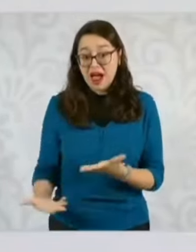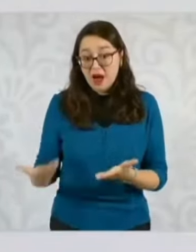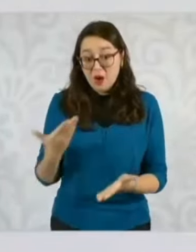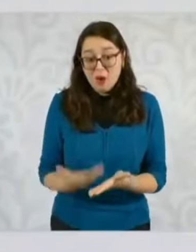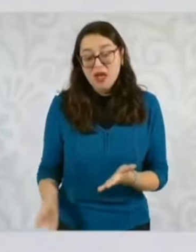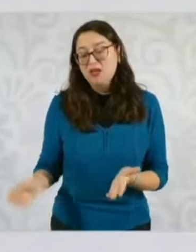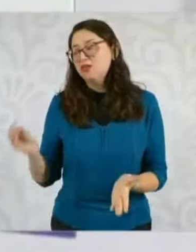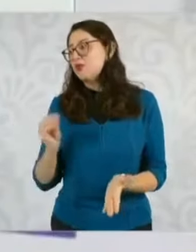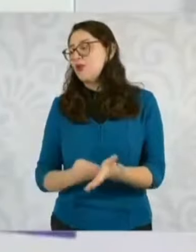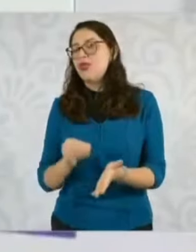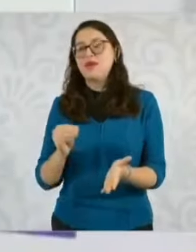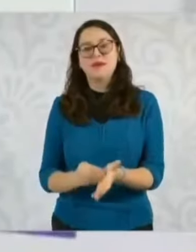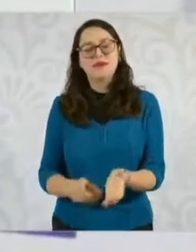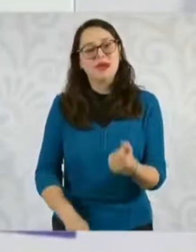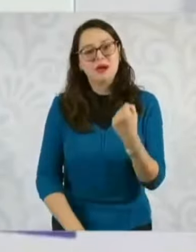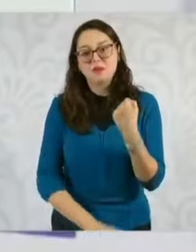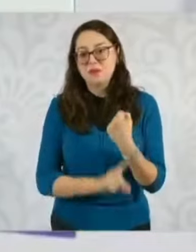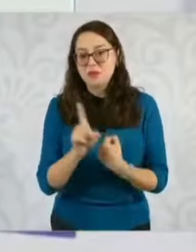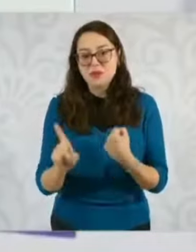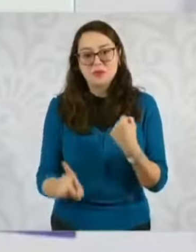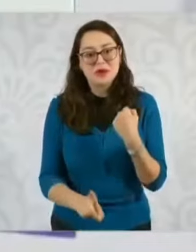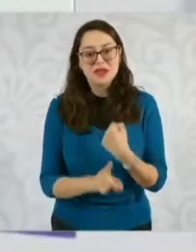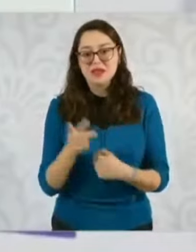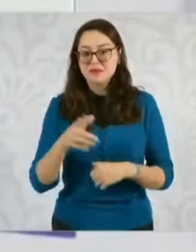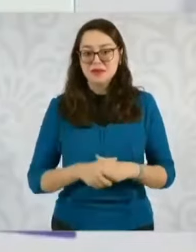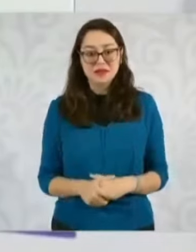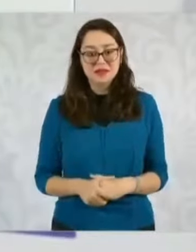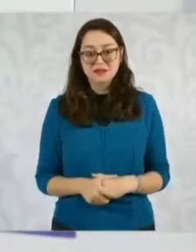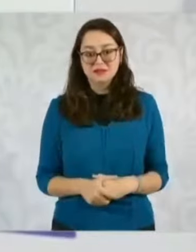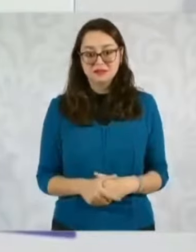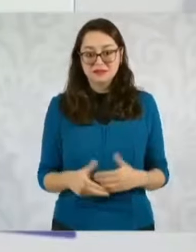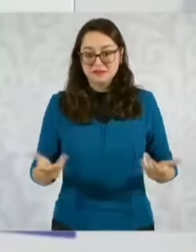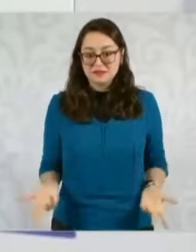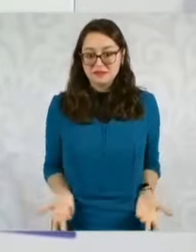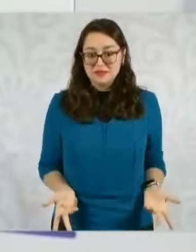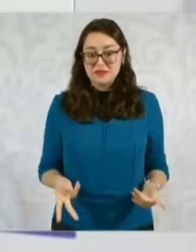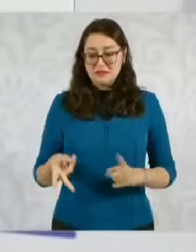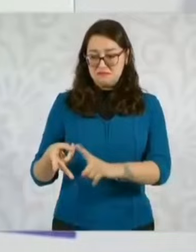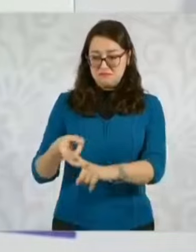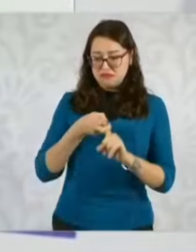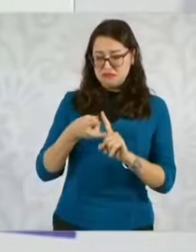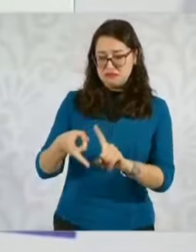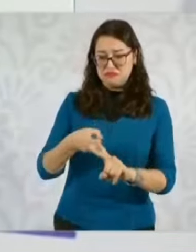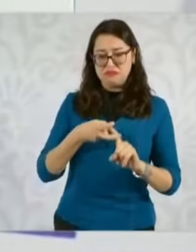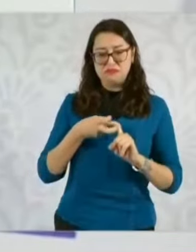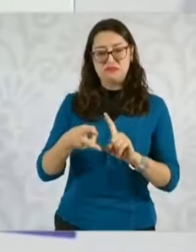que llevaron un crecimiento exponencial de los secuestros,